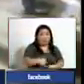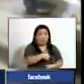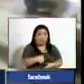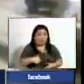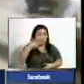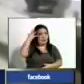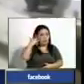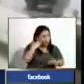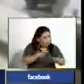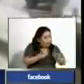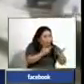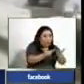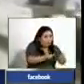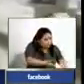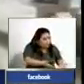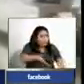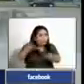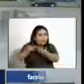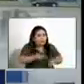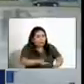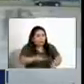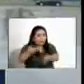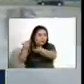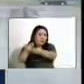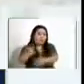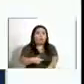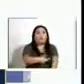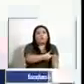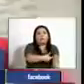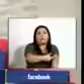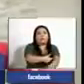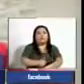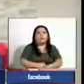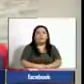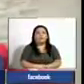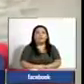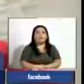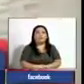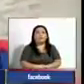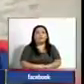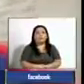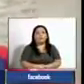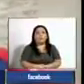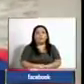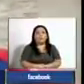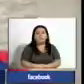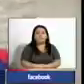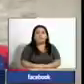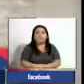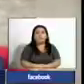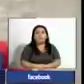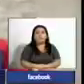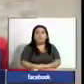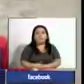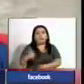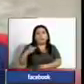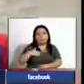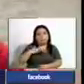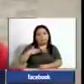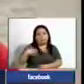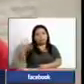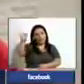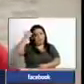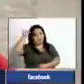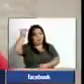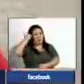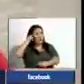Parma, a transferir a los infectados desde un hospital a otro. Me han crecido enseñando que... Me criaron enseñándome que la